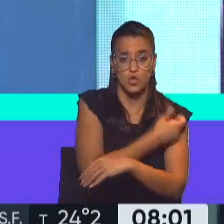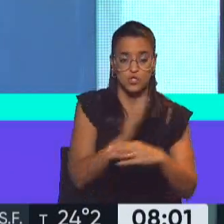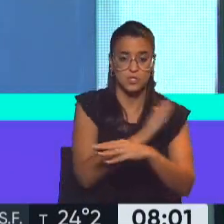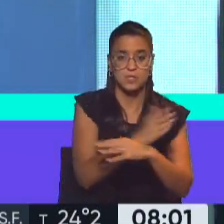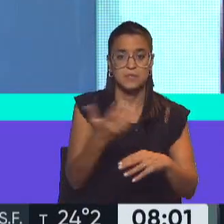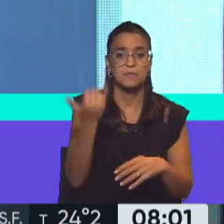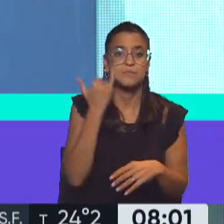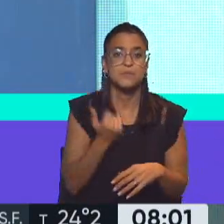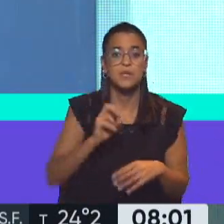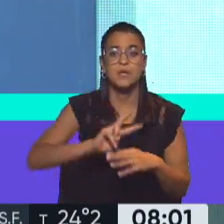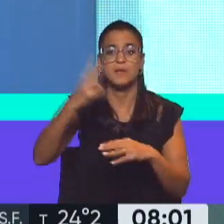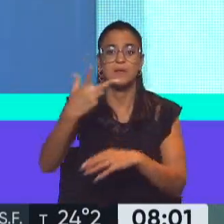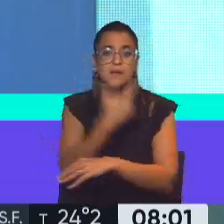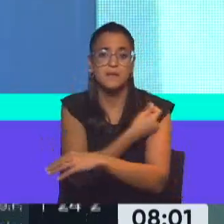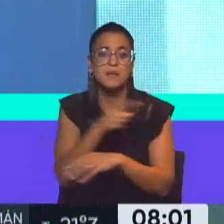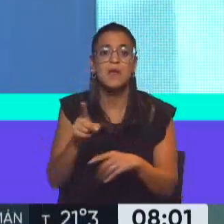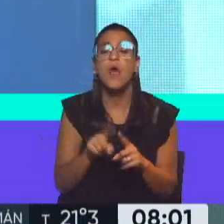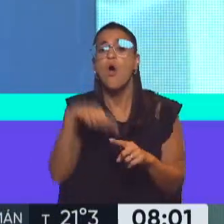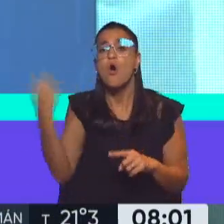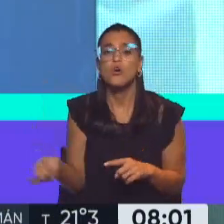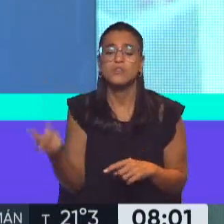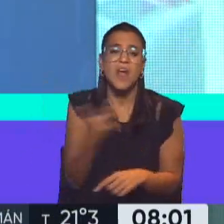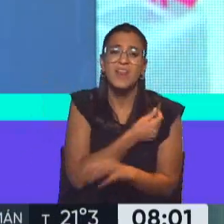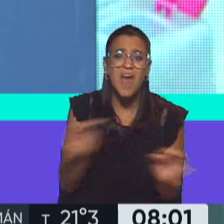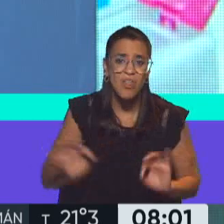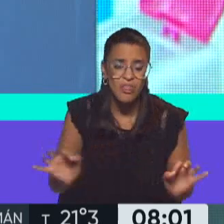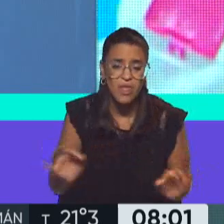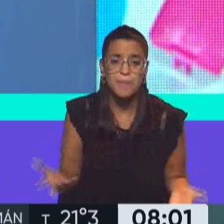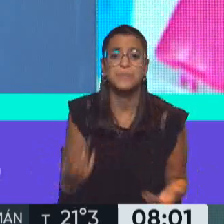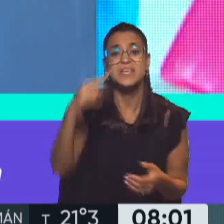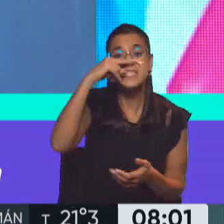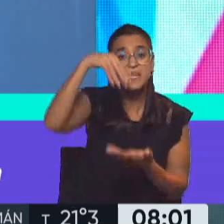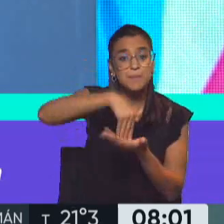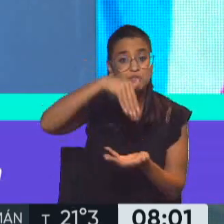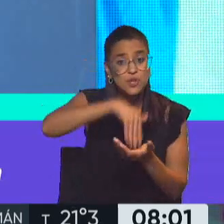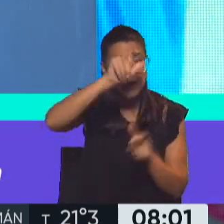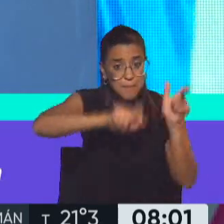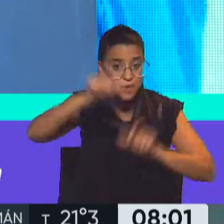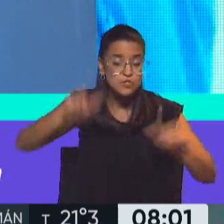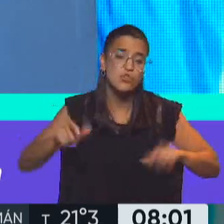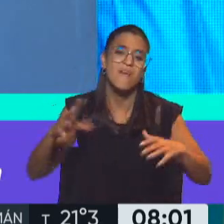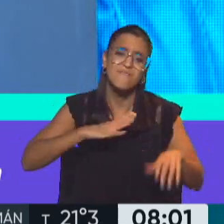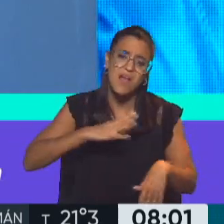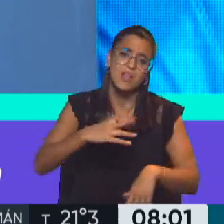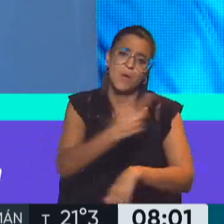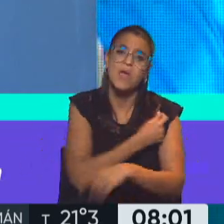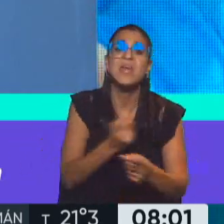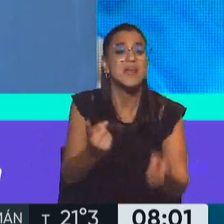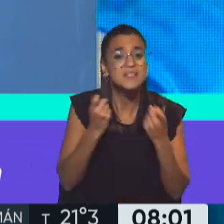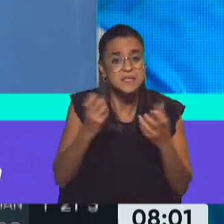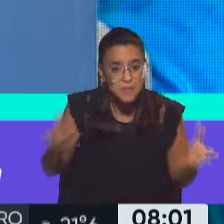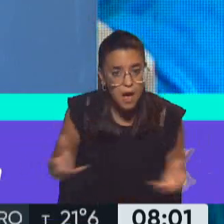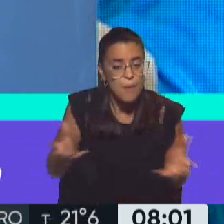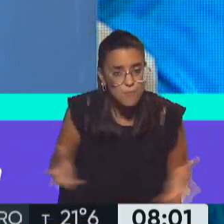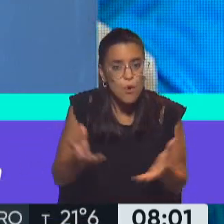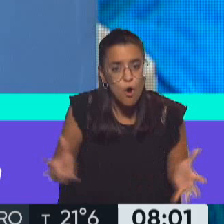deberían tener la segunda. Y la otra mitad ni siquiera una. Por lo tanto, en esos 7 millones de personas remolonas necesitamos hacer